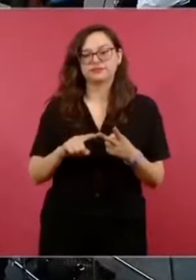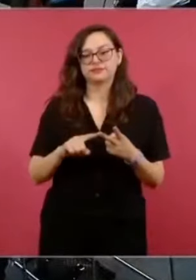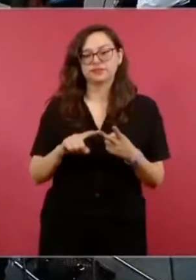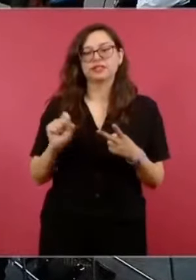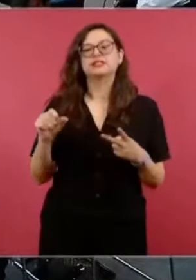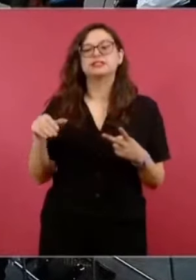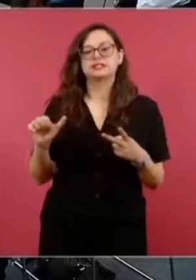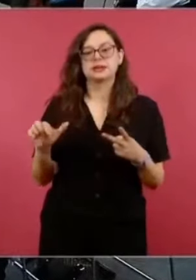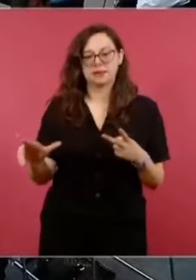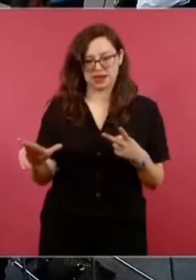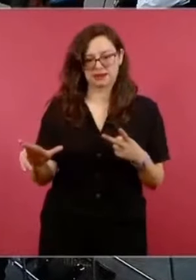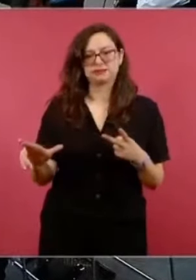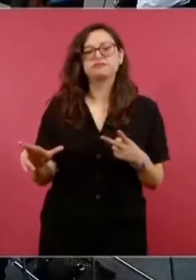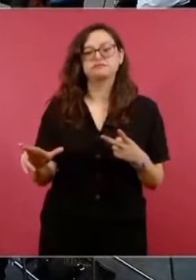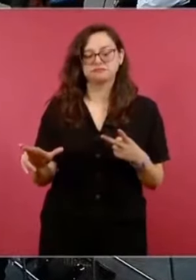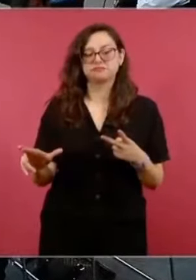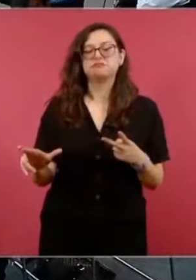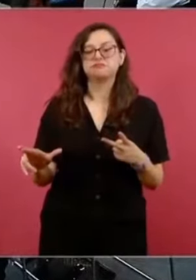Entonces,